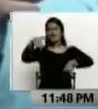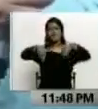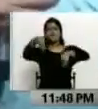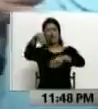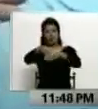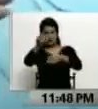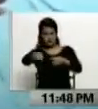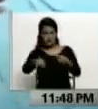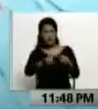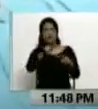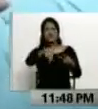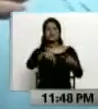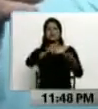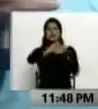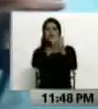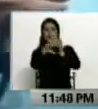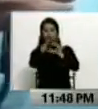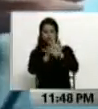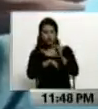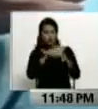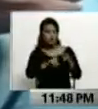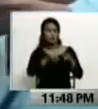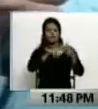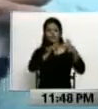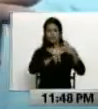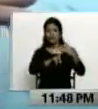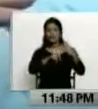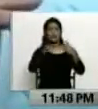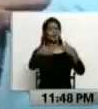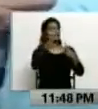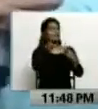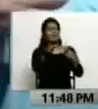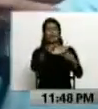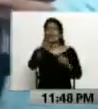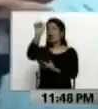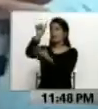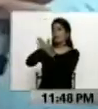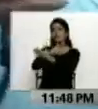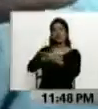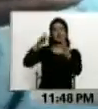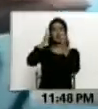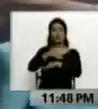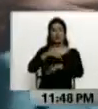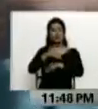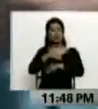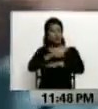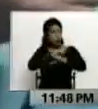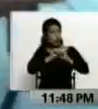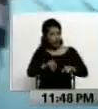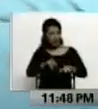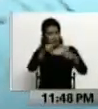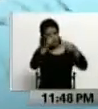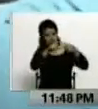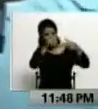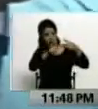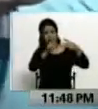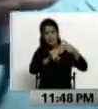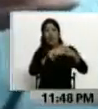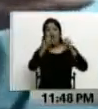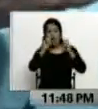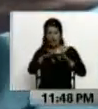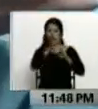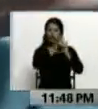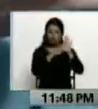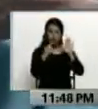aquí se ha hablado de referéndum aquí se ha hablado de enmienda aquí se ha hablado de abandono del cargo y todos